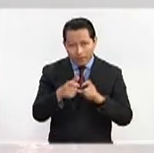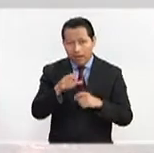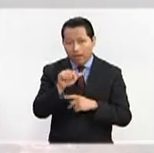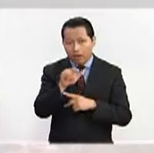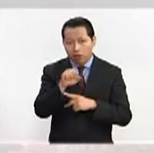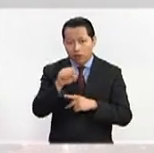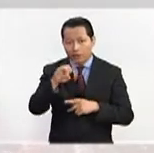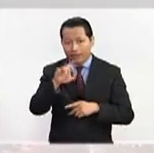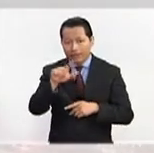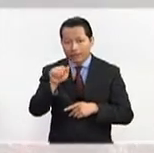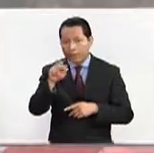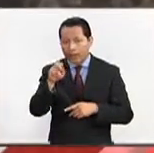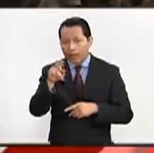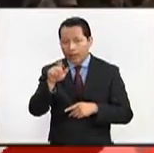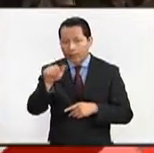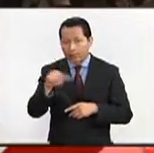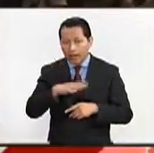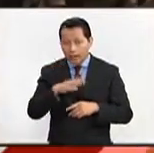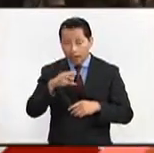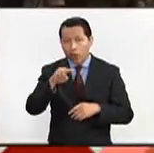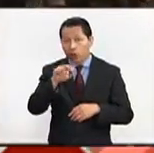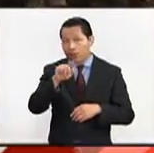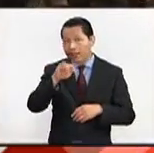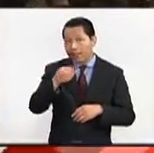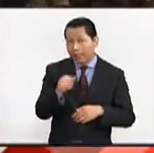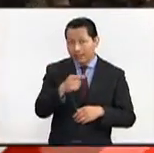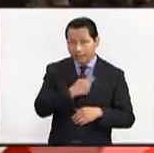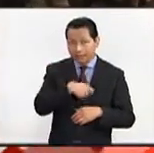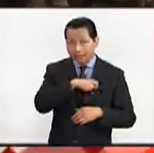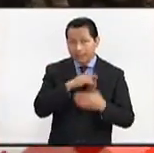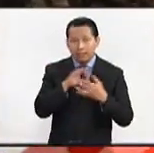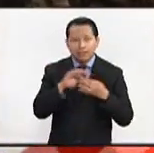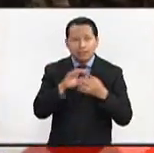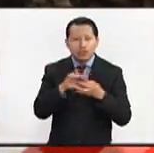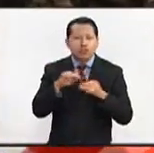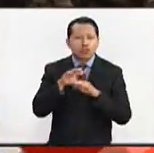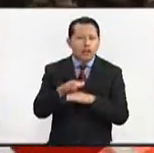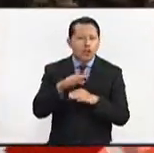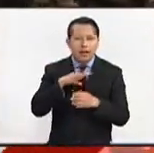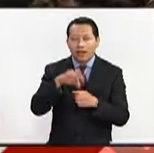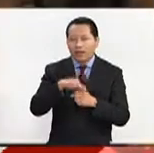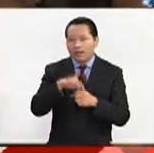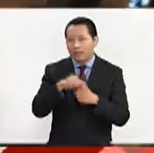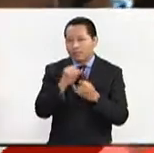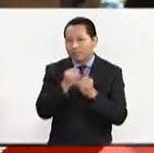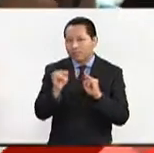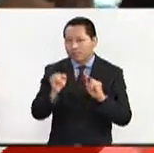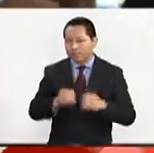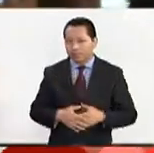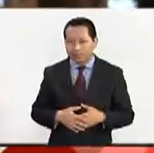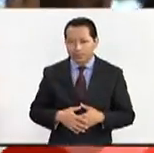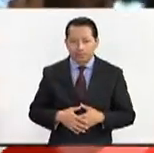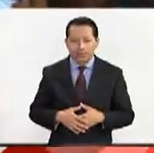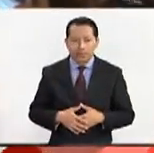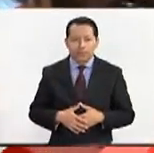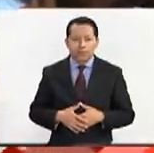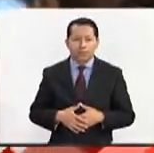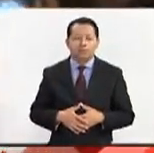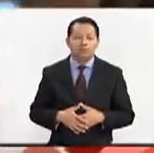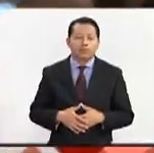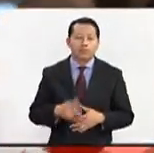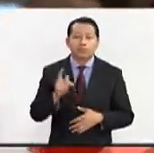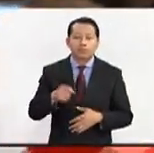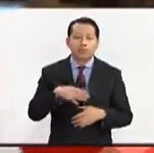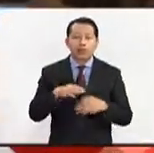Carlos Mesa Peraza, corresponsal de Notimex en España, nos habló sobre el referéndum independentista. Establecemos un plazo de